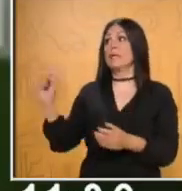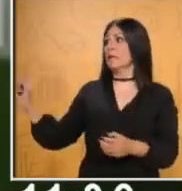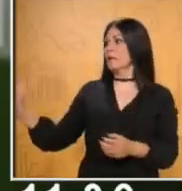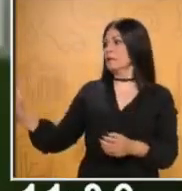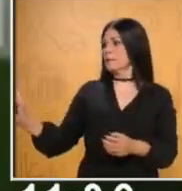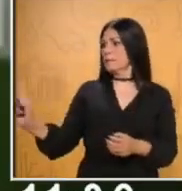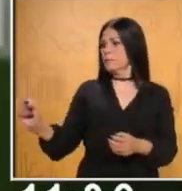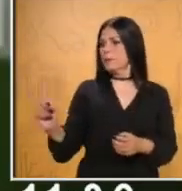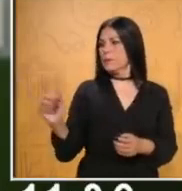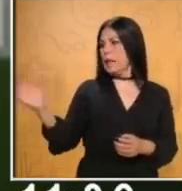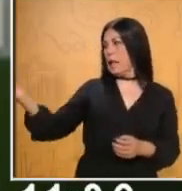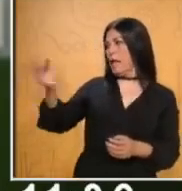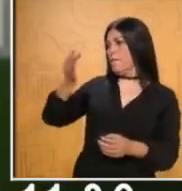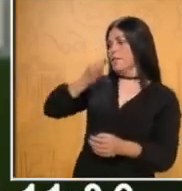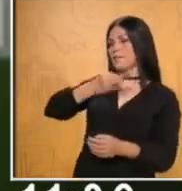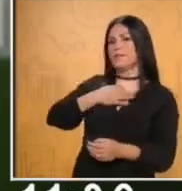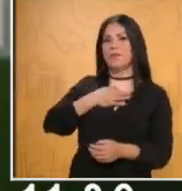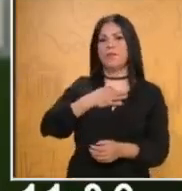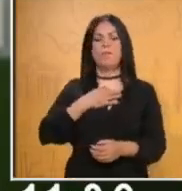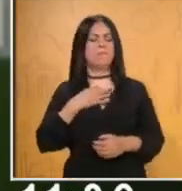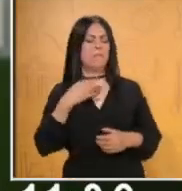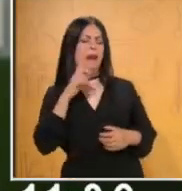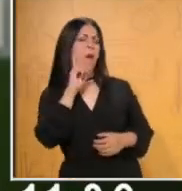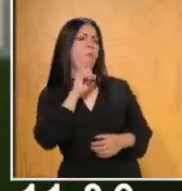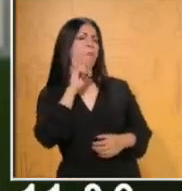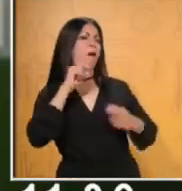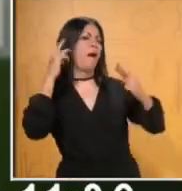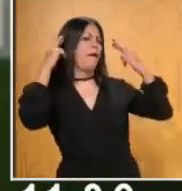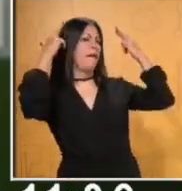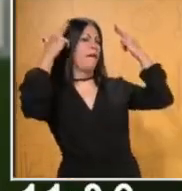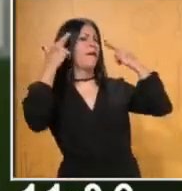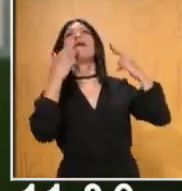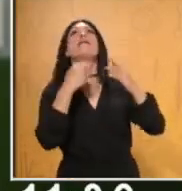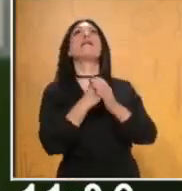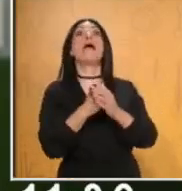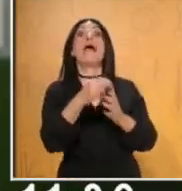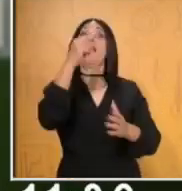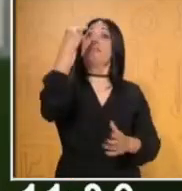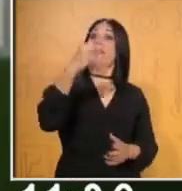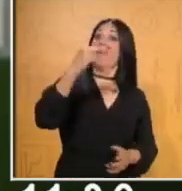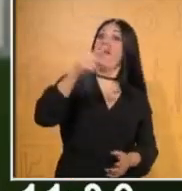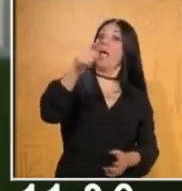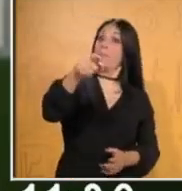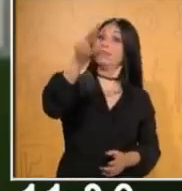a la reina, esta le contestó: te llamas Rumpelstiltskin.